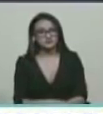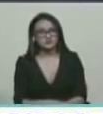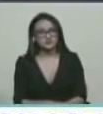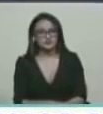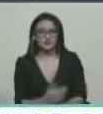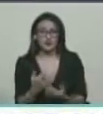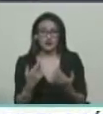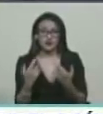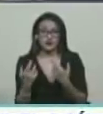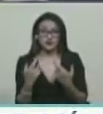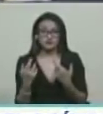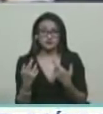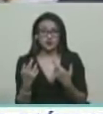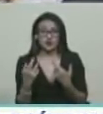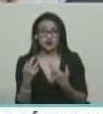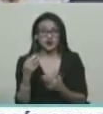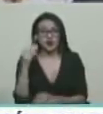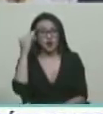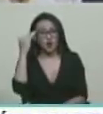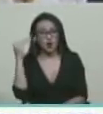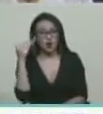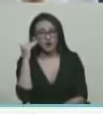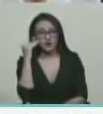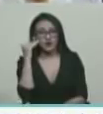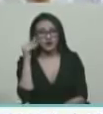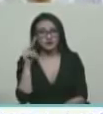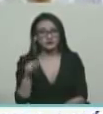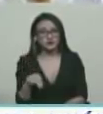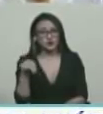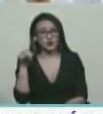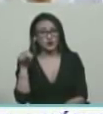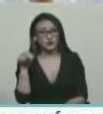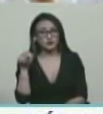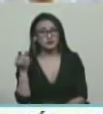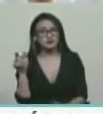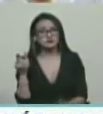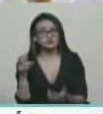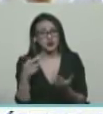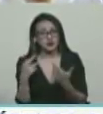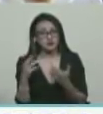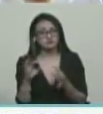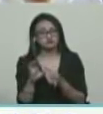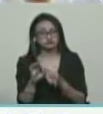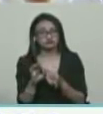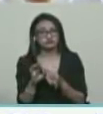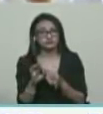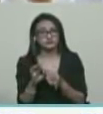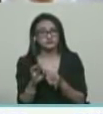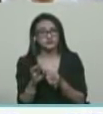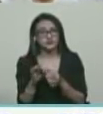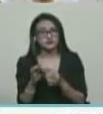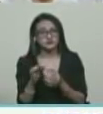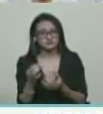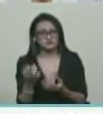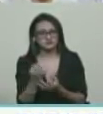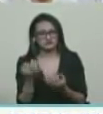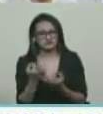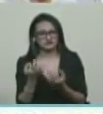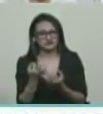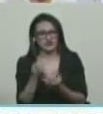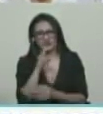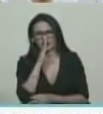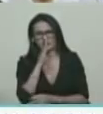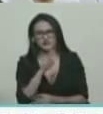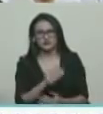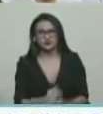con la República Popular Democrática de Corea, en verdad son relaciones plenas, muy